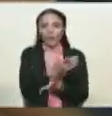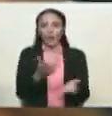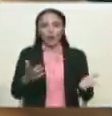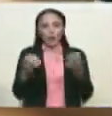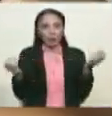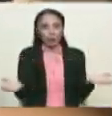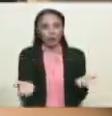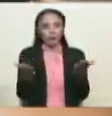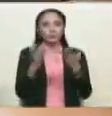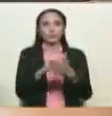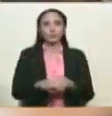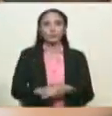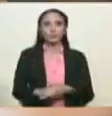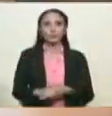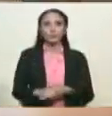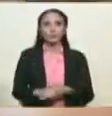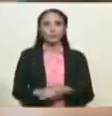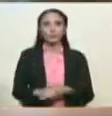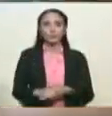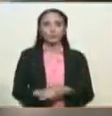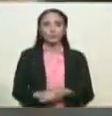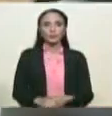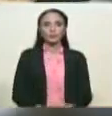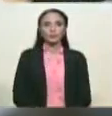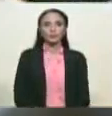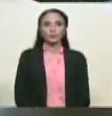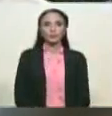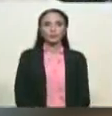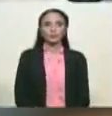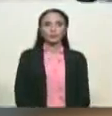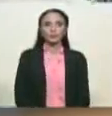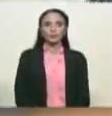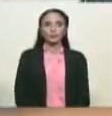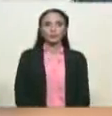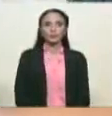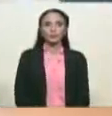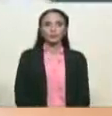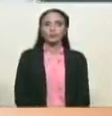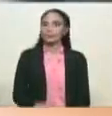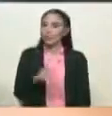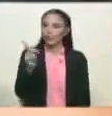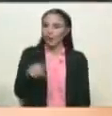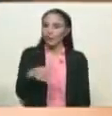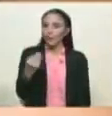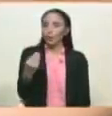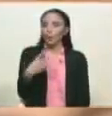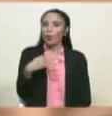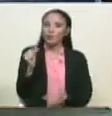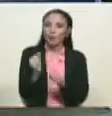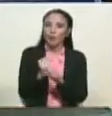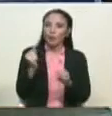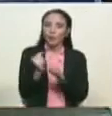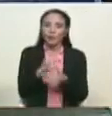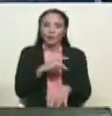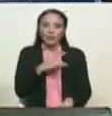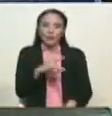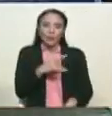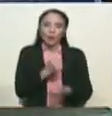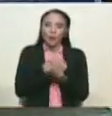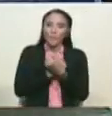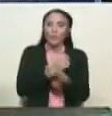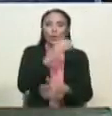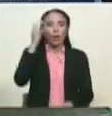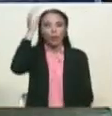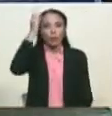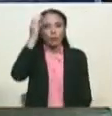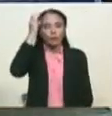llama sagrada viva aquí y actuar en base al sentimiento, a la pasión patria, a la